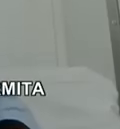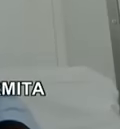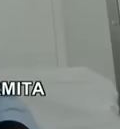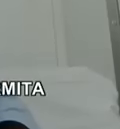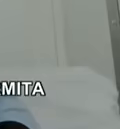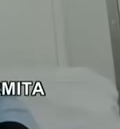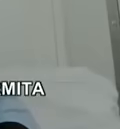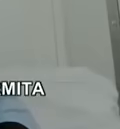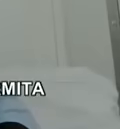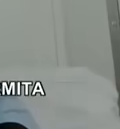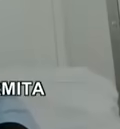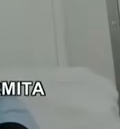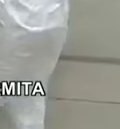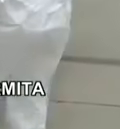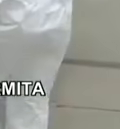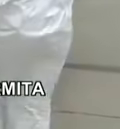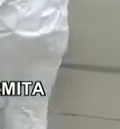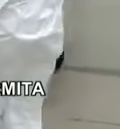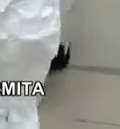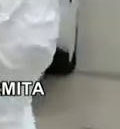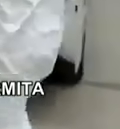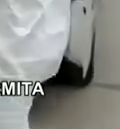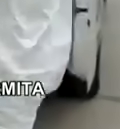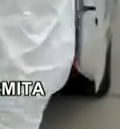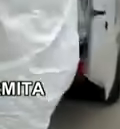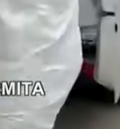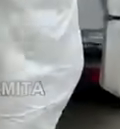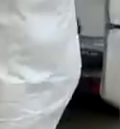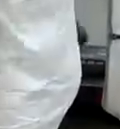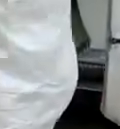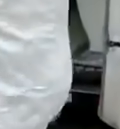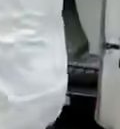No hay abrazo que hoy en día nos permita agradecerles.